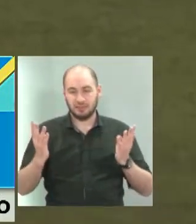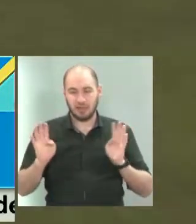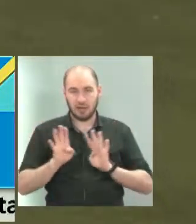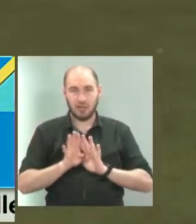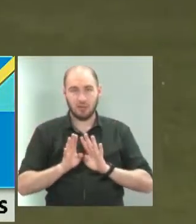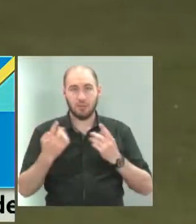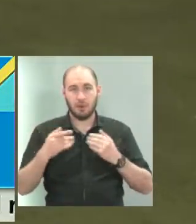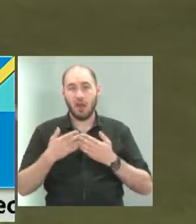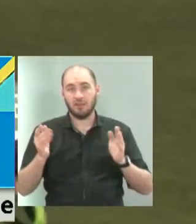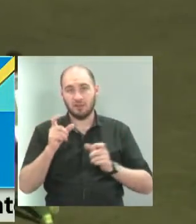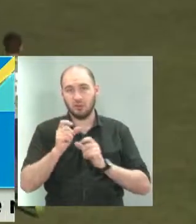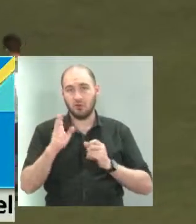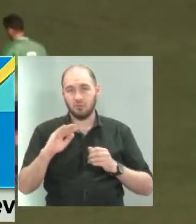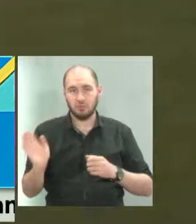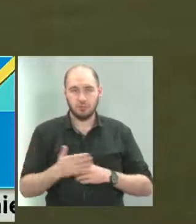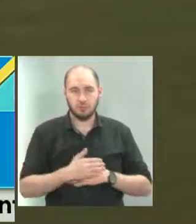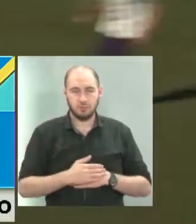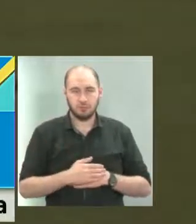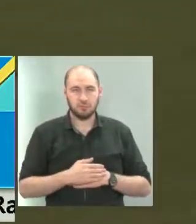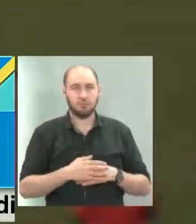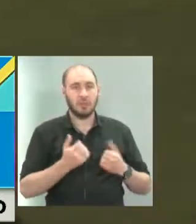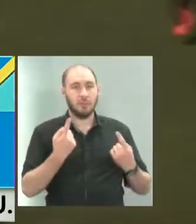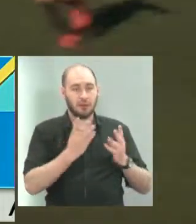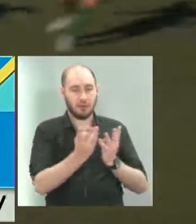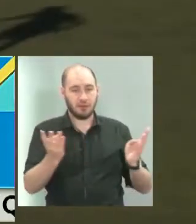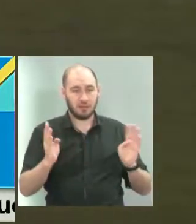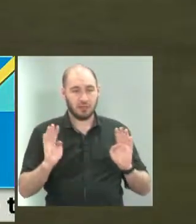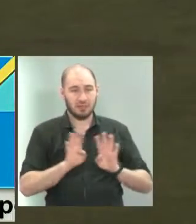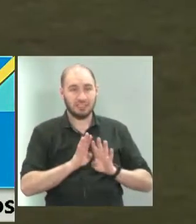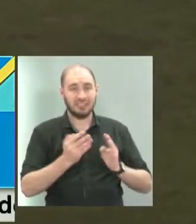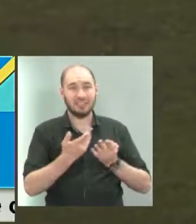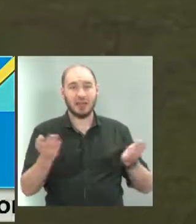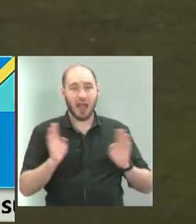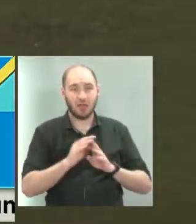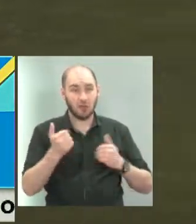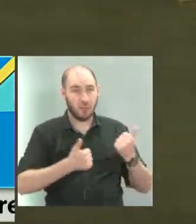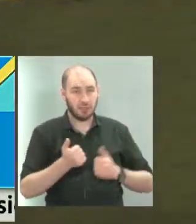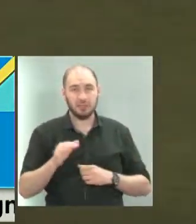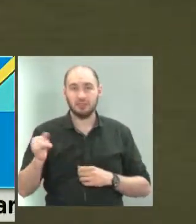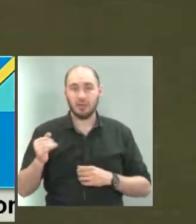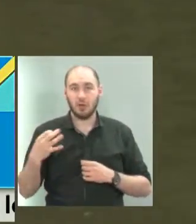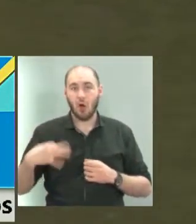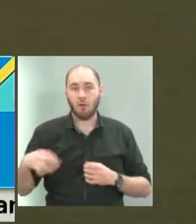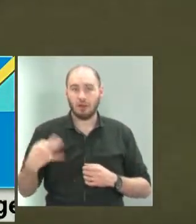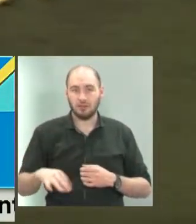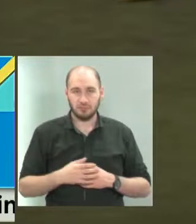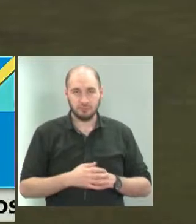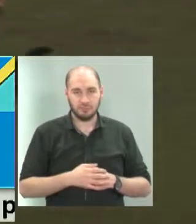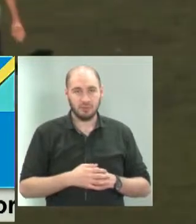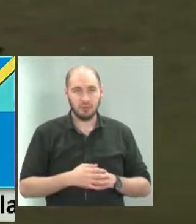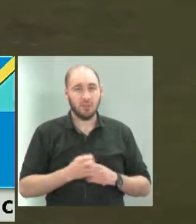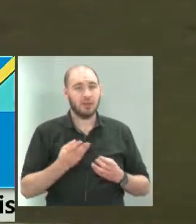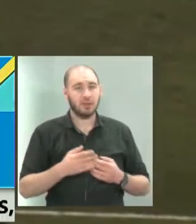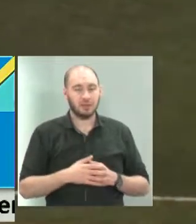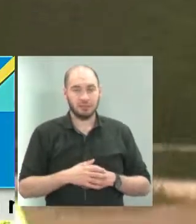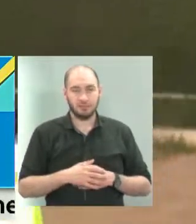la cancha, pero está abierto a todo el club. Bien, pero el perímetro lo tuvieron que cerrar para poder competir. Sí, porque es obligatorio. ¿Viste? ¿Por qué? Y no